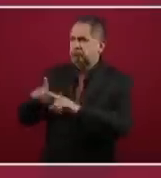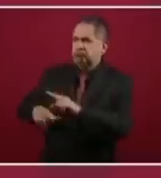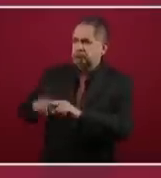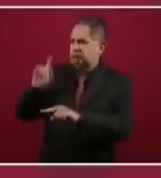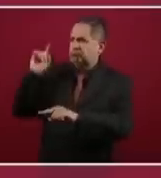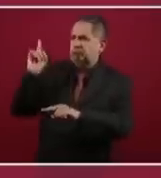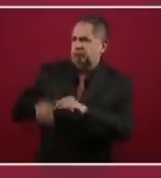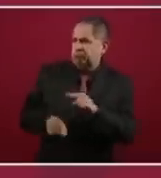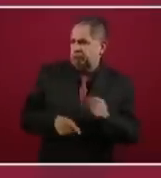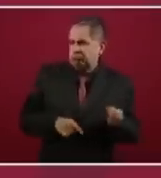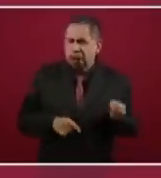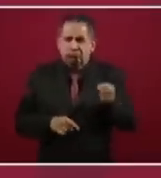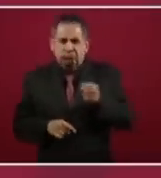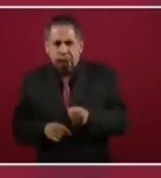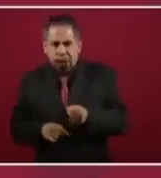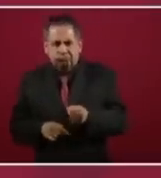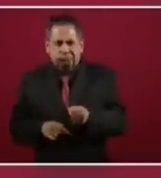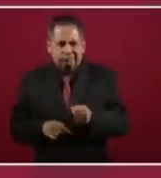porque